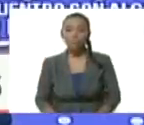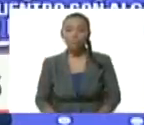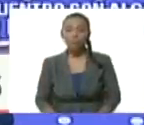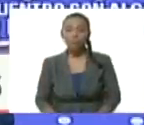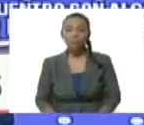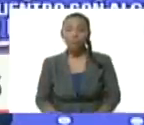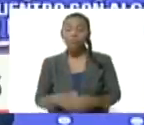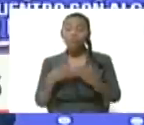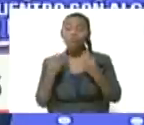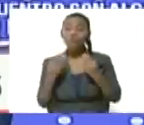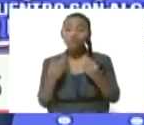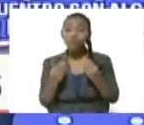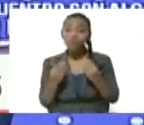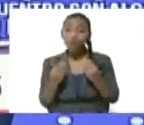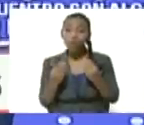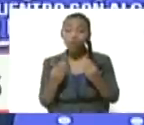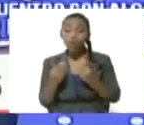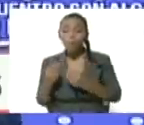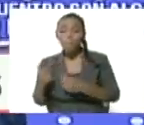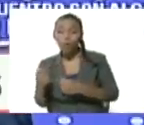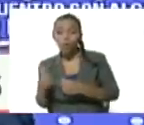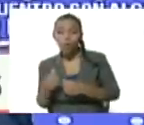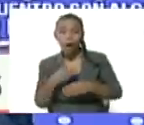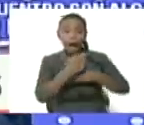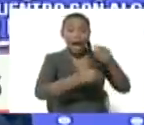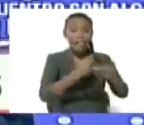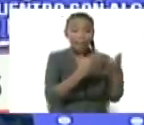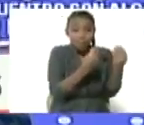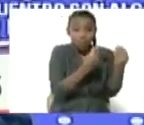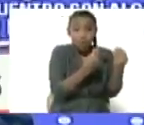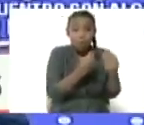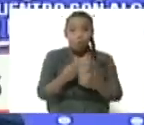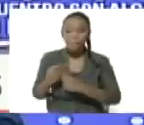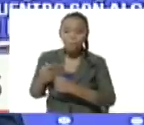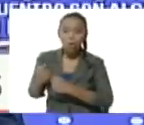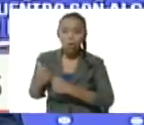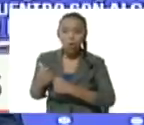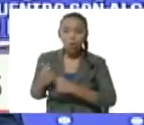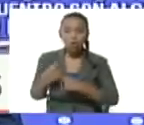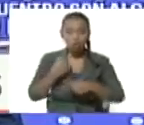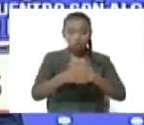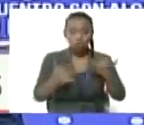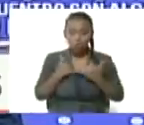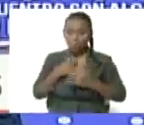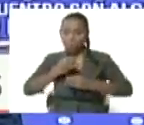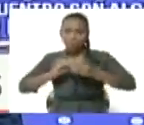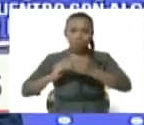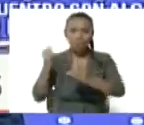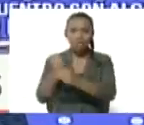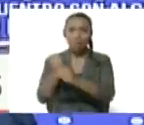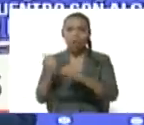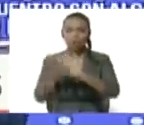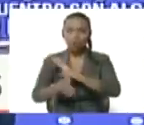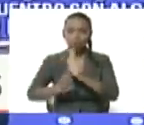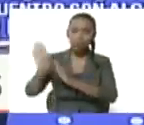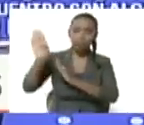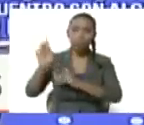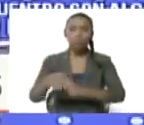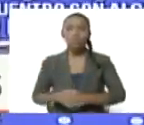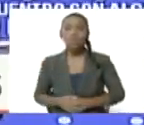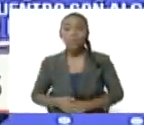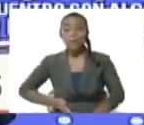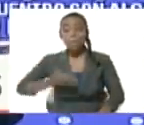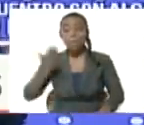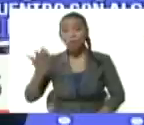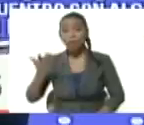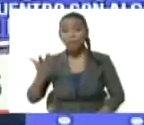Hacer mucho con poco, sí, hacer mucho con poco, compañeros y compañeras. Muy importante, las